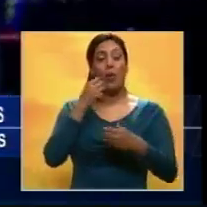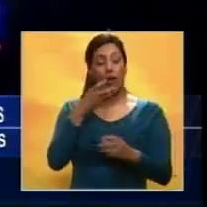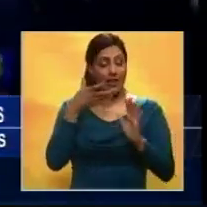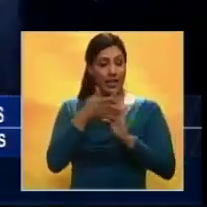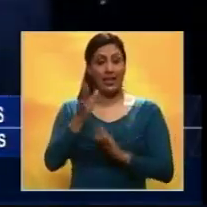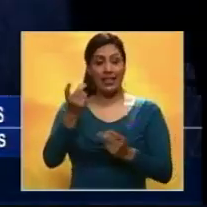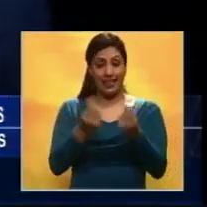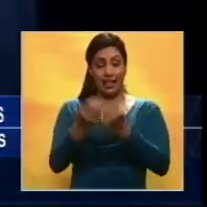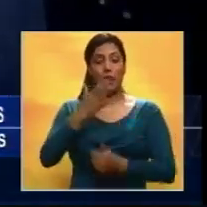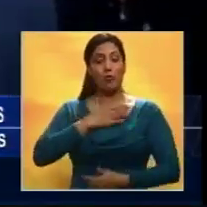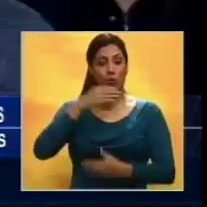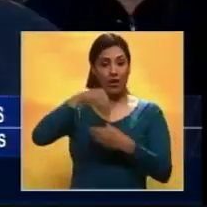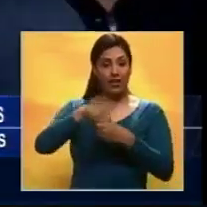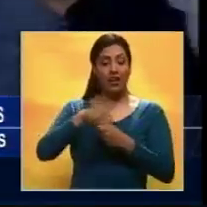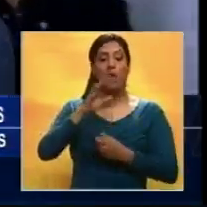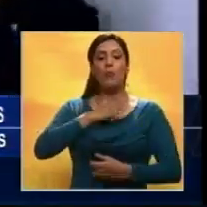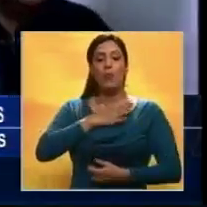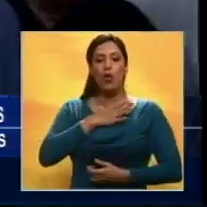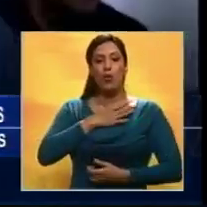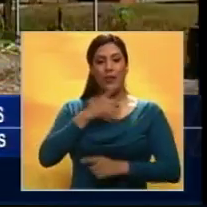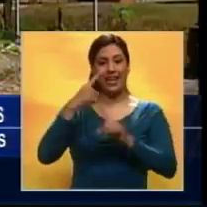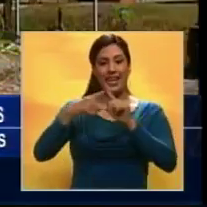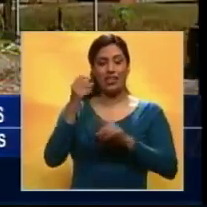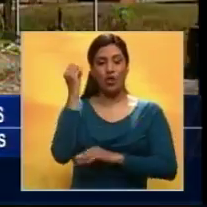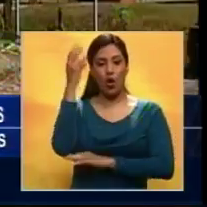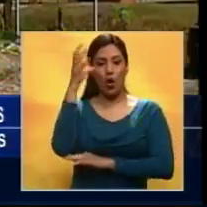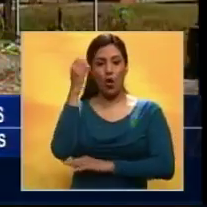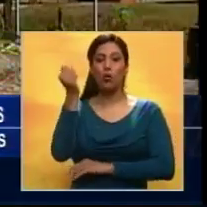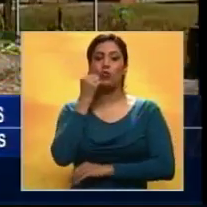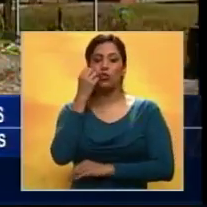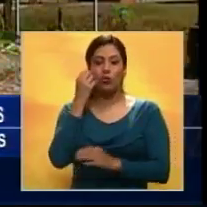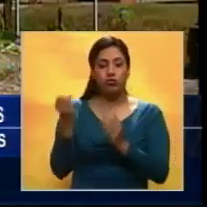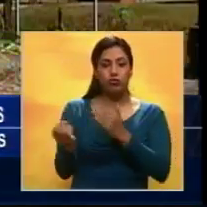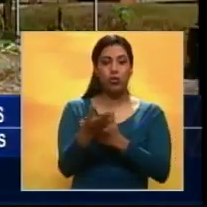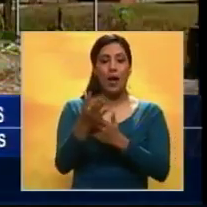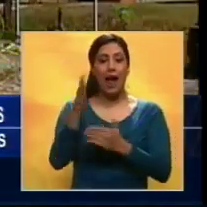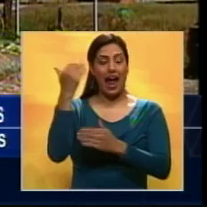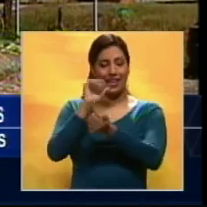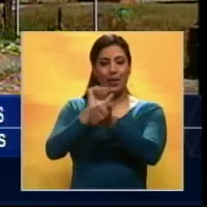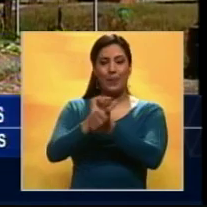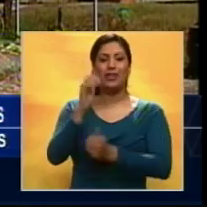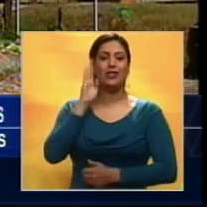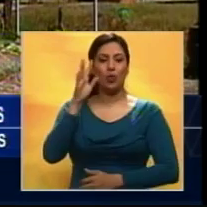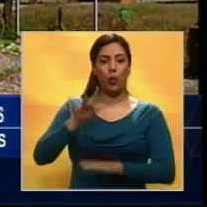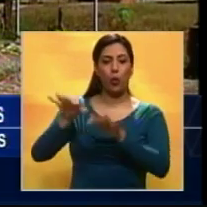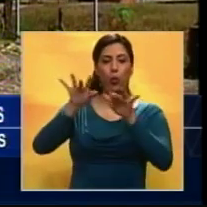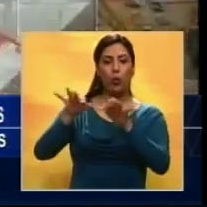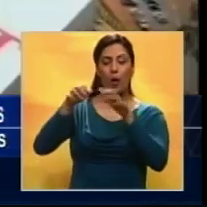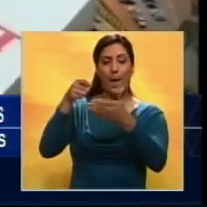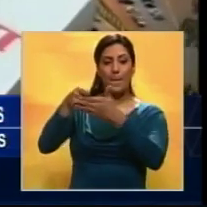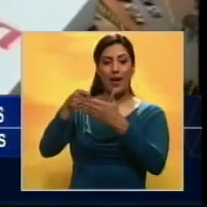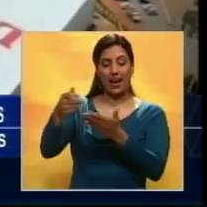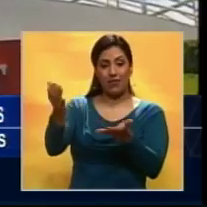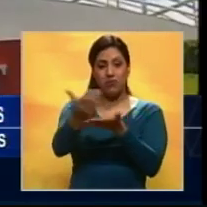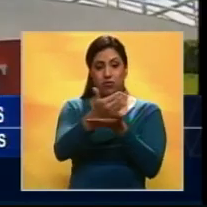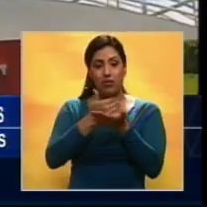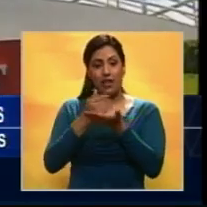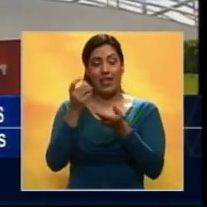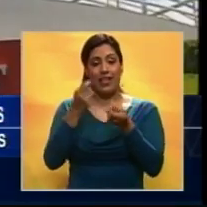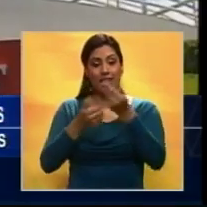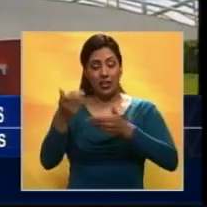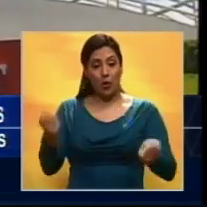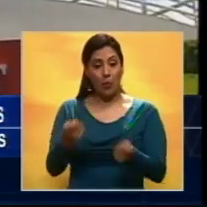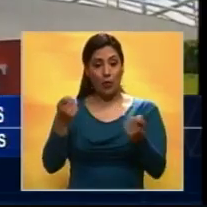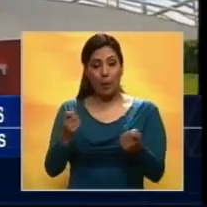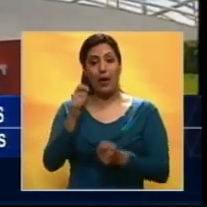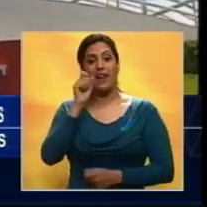Señaló que el dinero pudo haber ingresado por medio del excongresista Otto Bula, detenido por el caso de soborno, siendo el beneficiario final de la gerencia de la